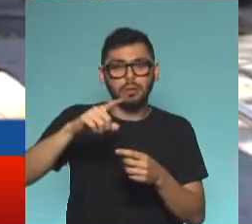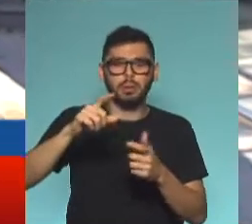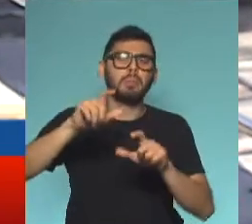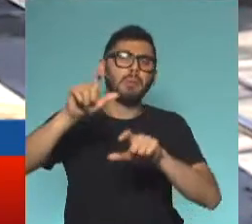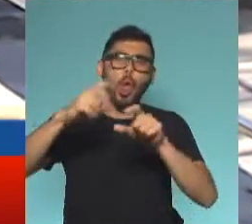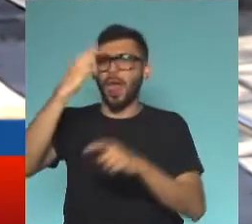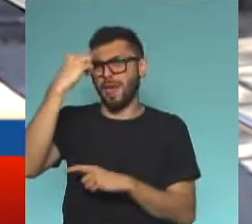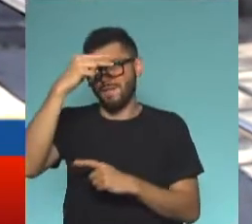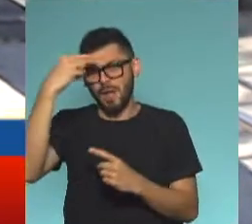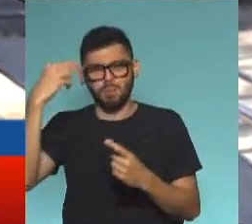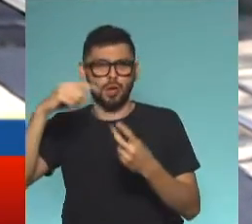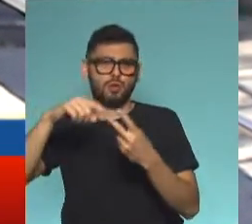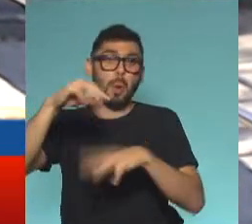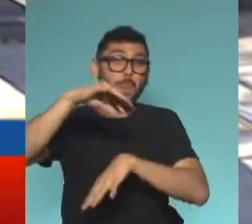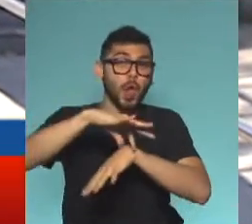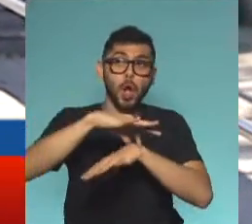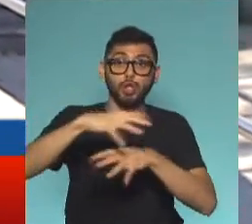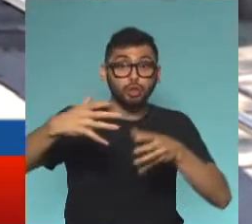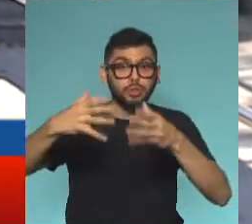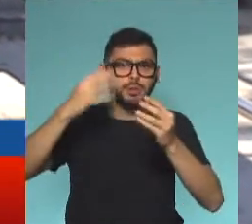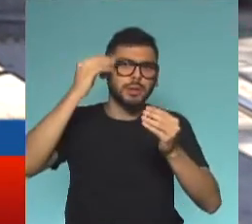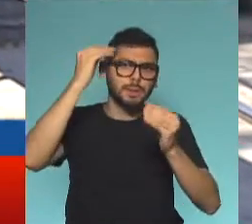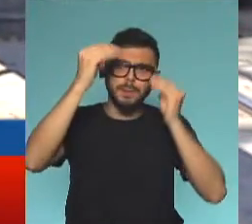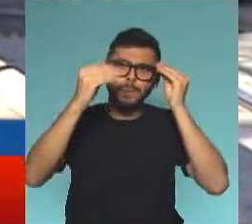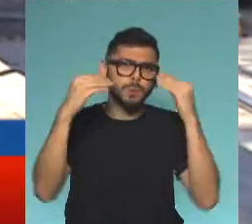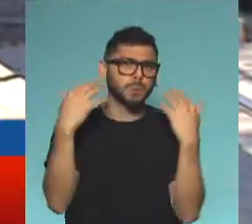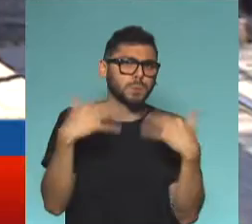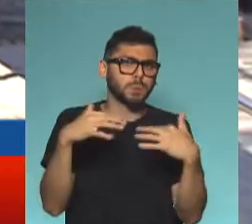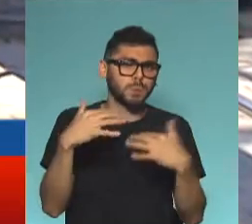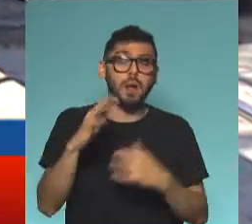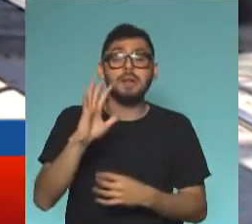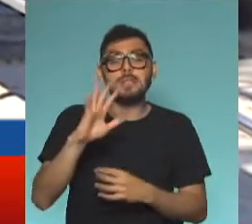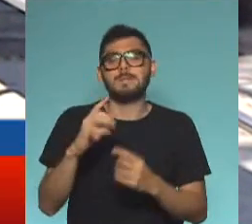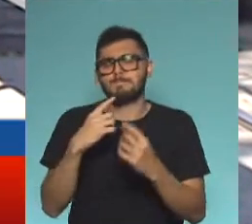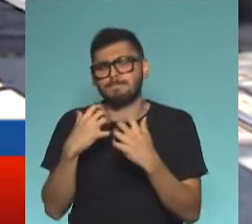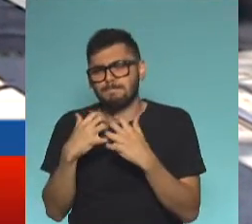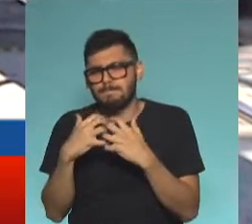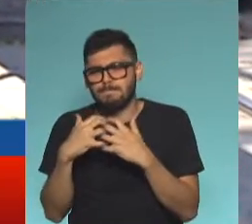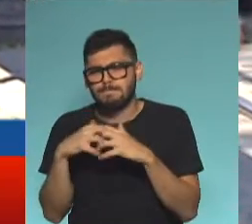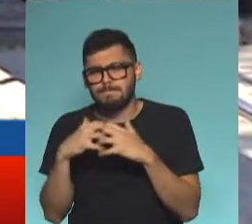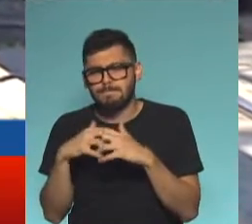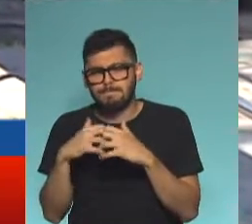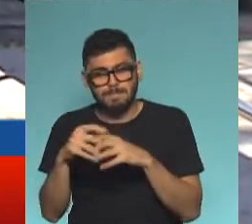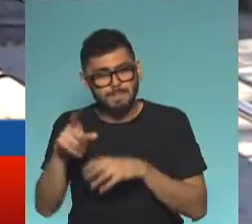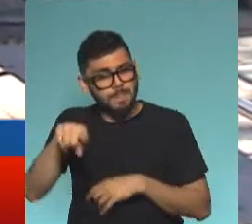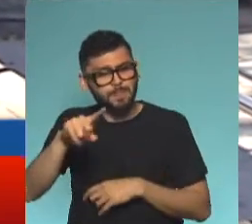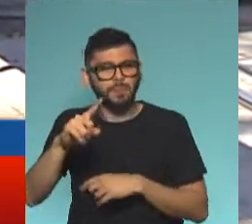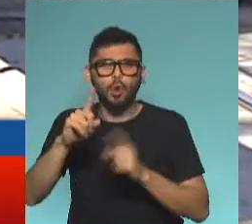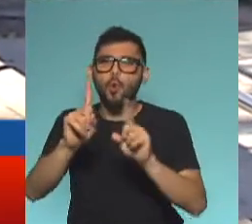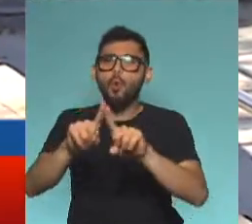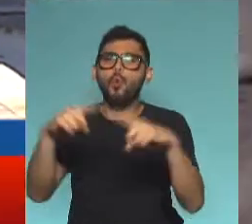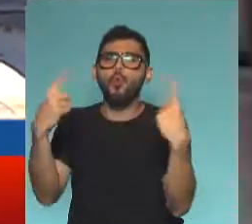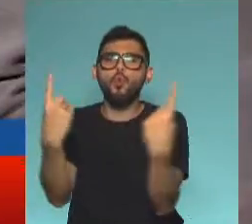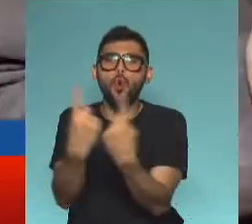de los enfermeros como de los médicos es total. Se está evaluando una sala de